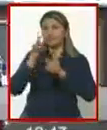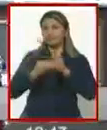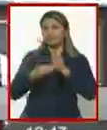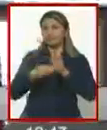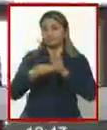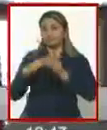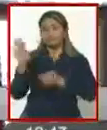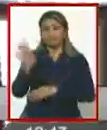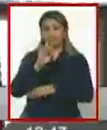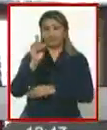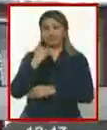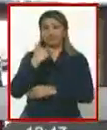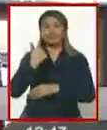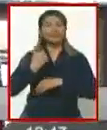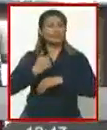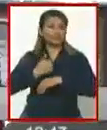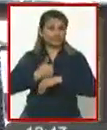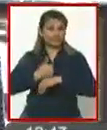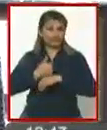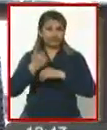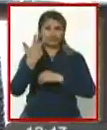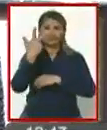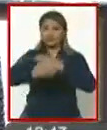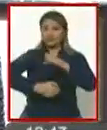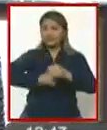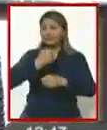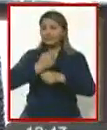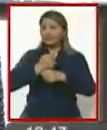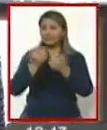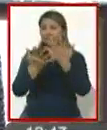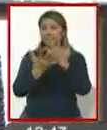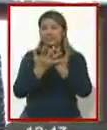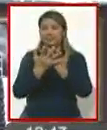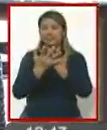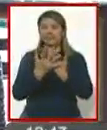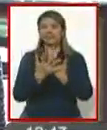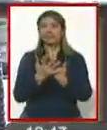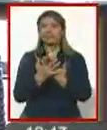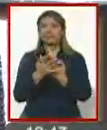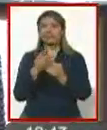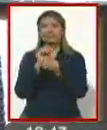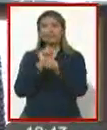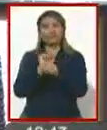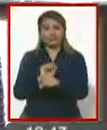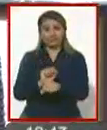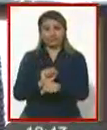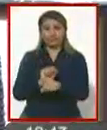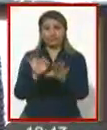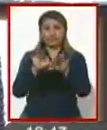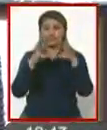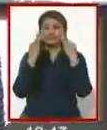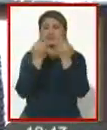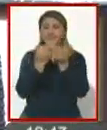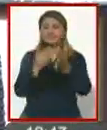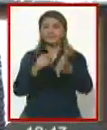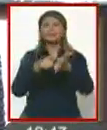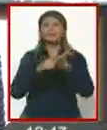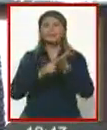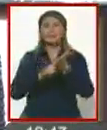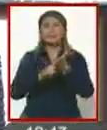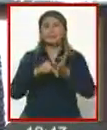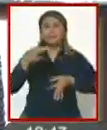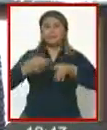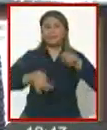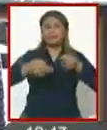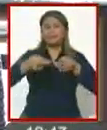de Fútbol Boliviano, se encuentra casi ya 3 años en la cárcel de Palmasola con detención preventiva. Familiares exigen justicia